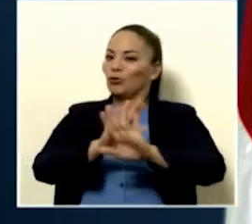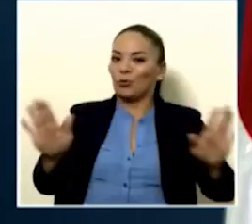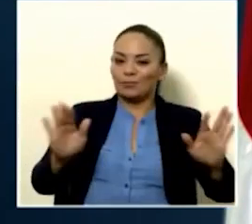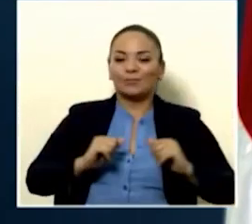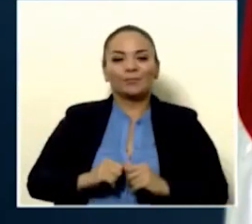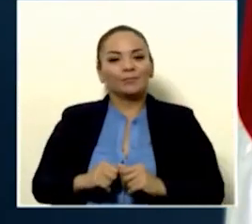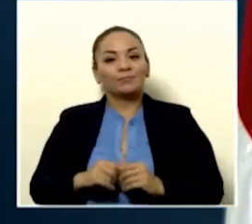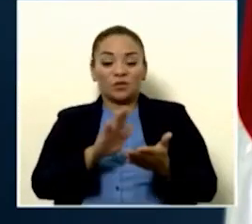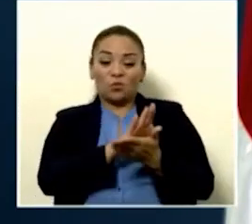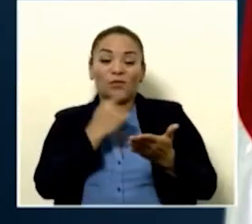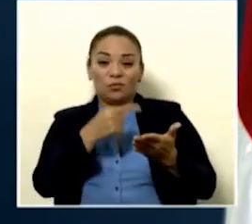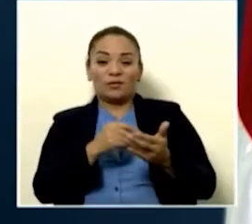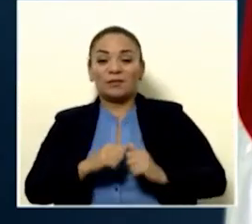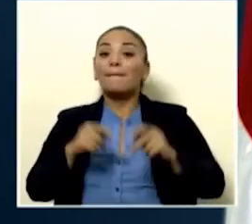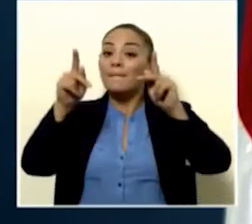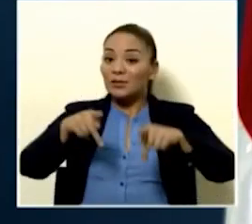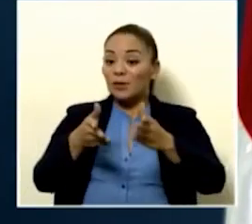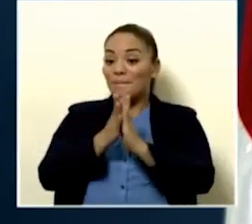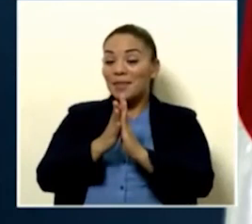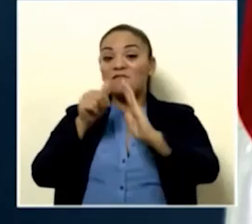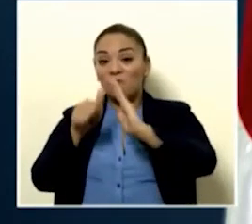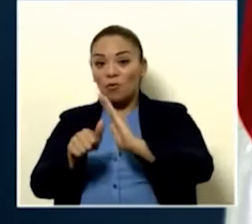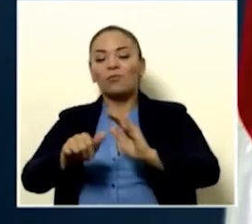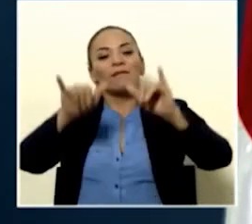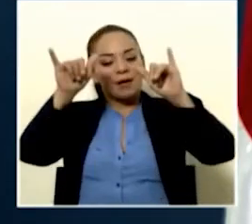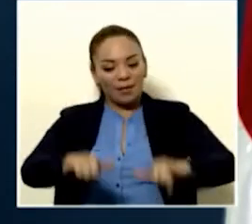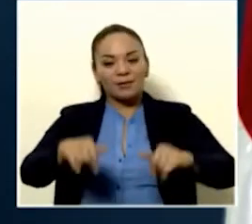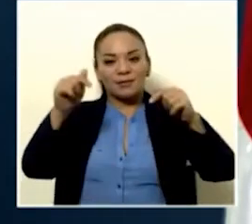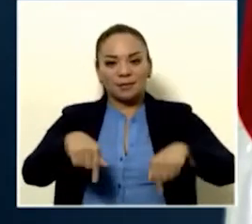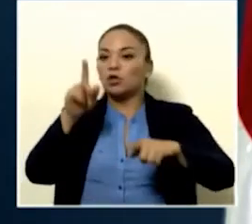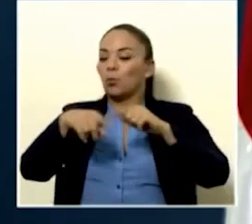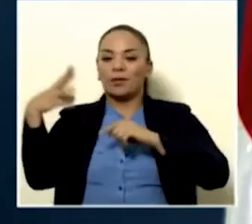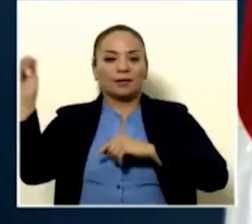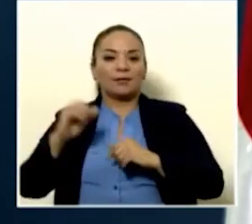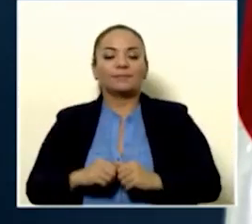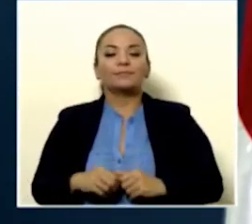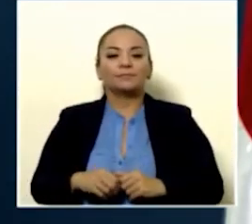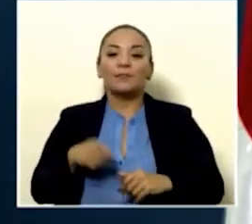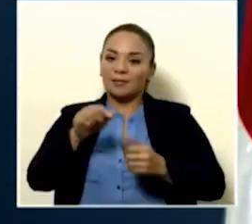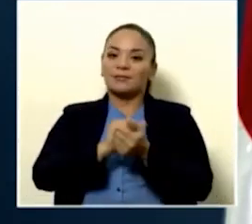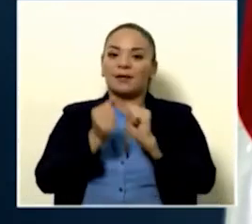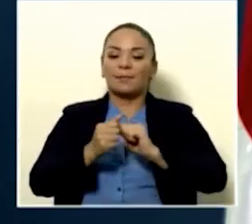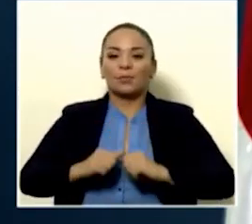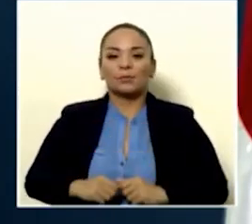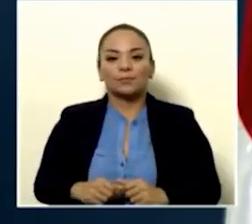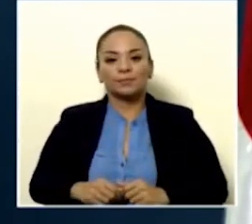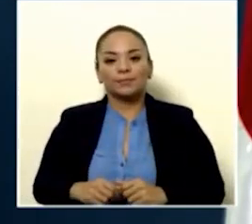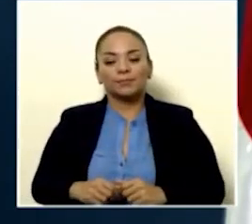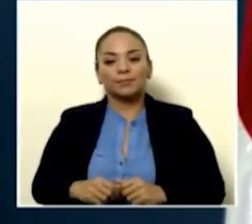pide refugio tiene que quedarse refugiado. Eso es el cambio.